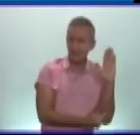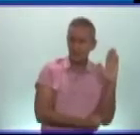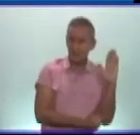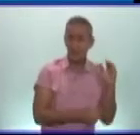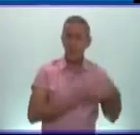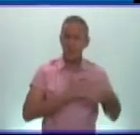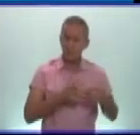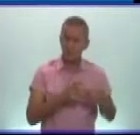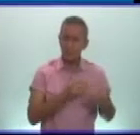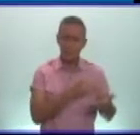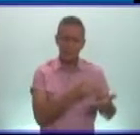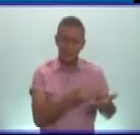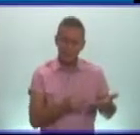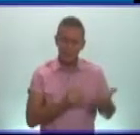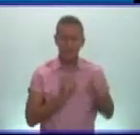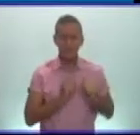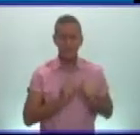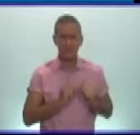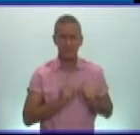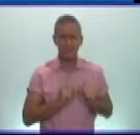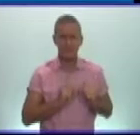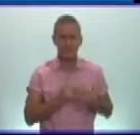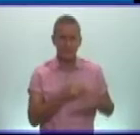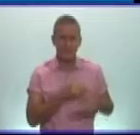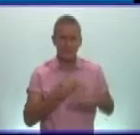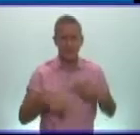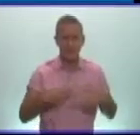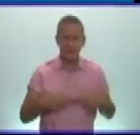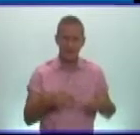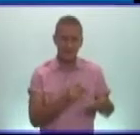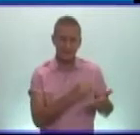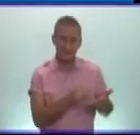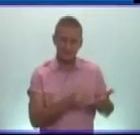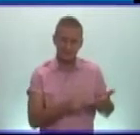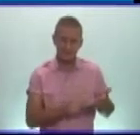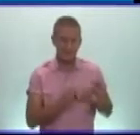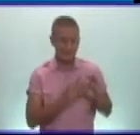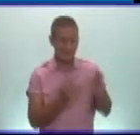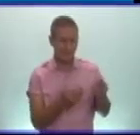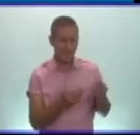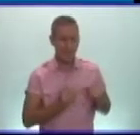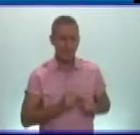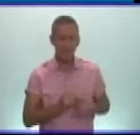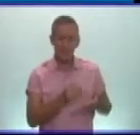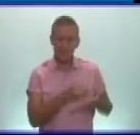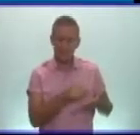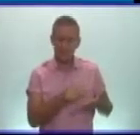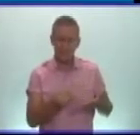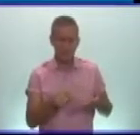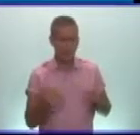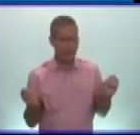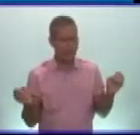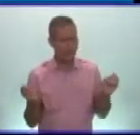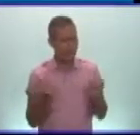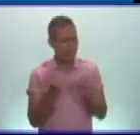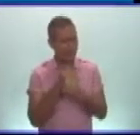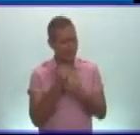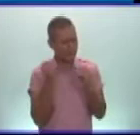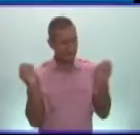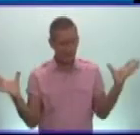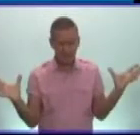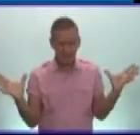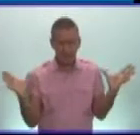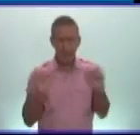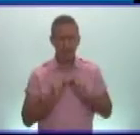de carta a la hora de redactarlas. Sobre todo ese lenguaje tan claro que se comprenda la persona que la recibe,